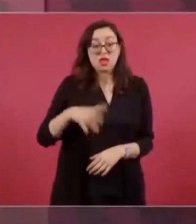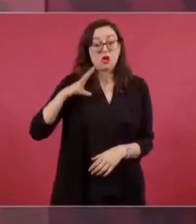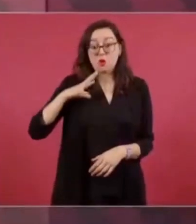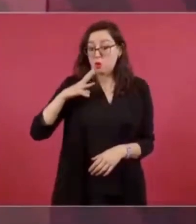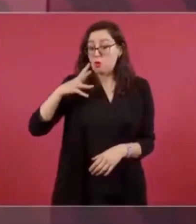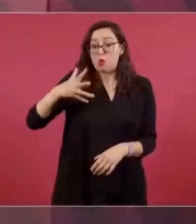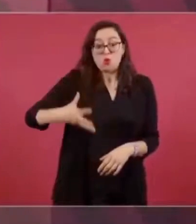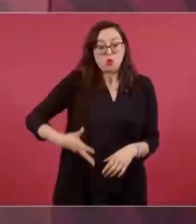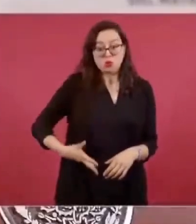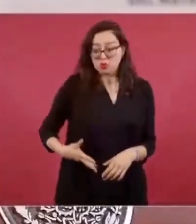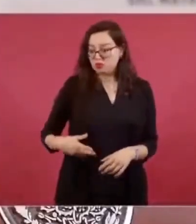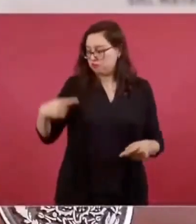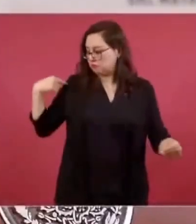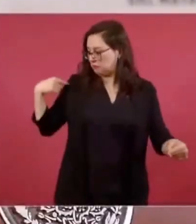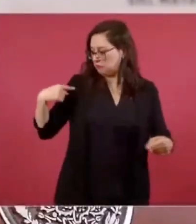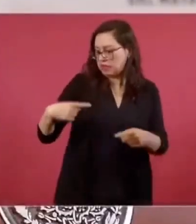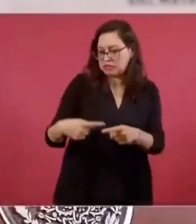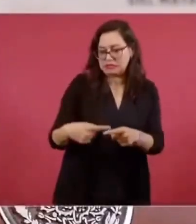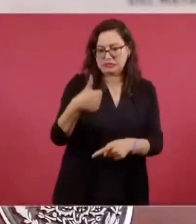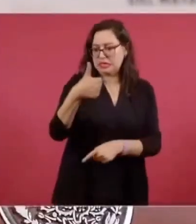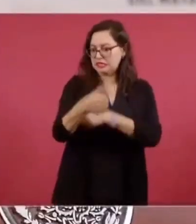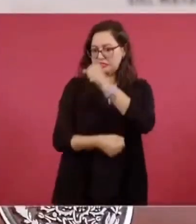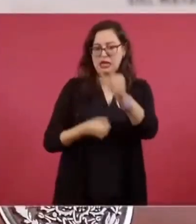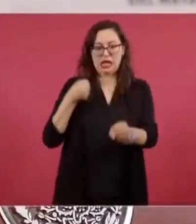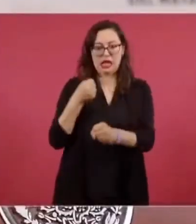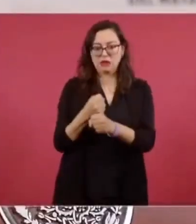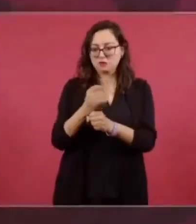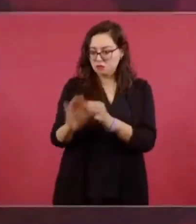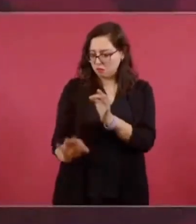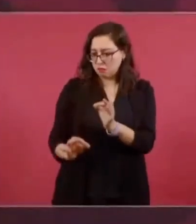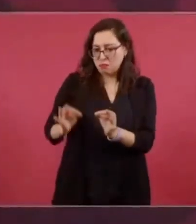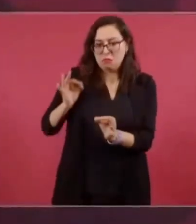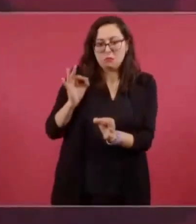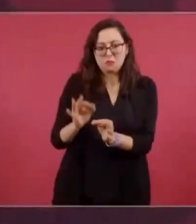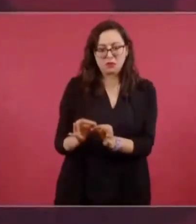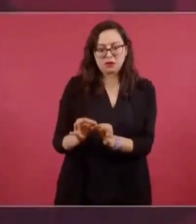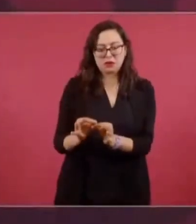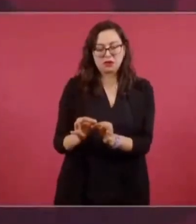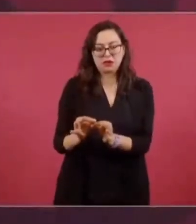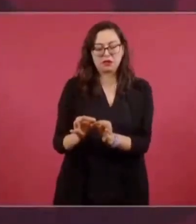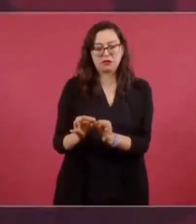termino y se imaginan lo que es